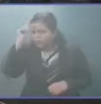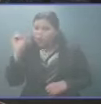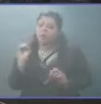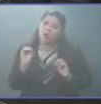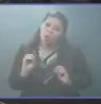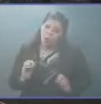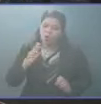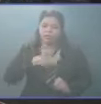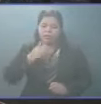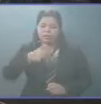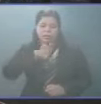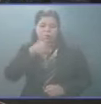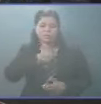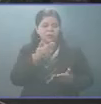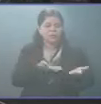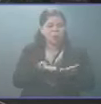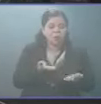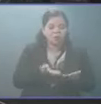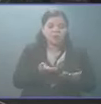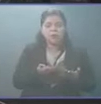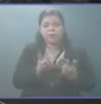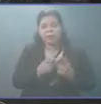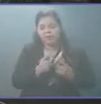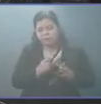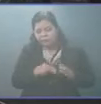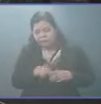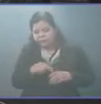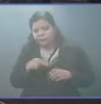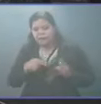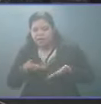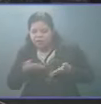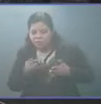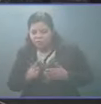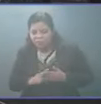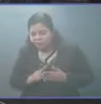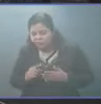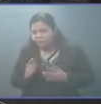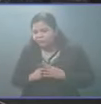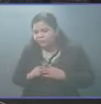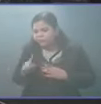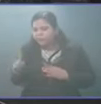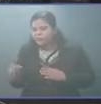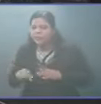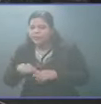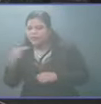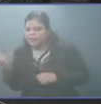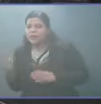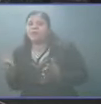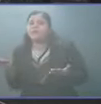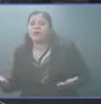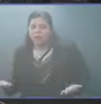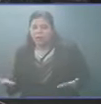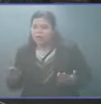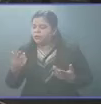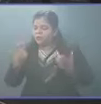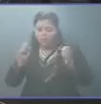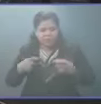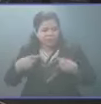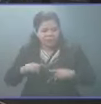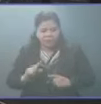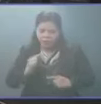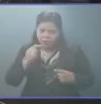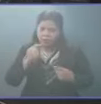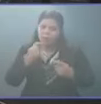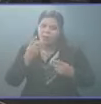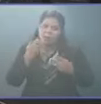un negocio y se tienen que alejar del negocio porque ya no pueden continuar, entran en una etapa de depresión, o